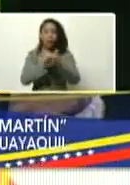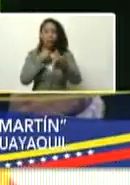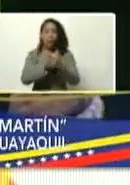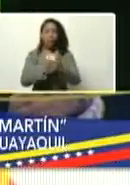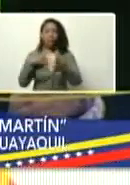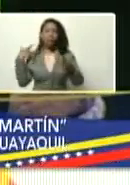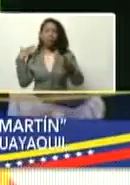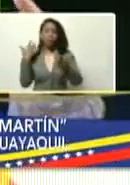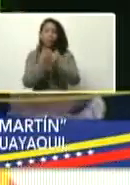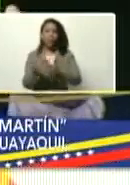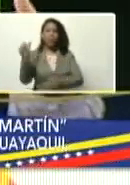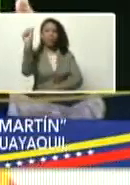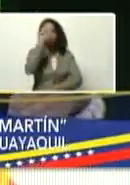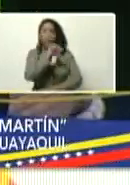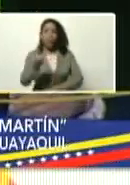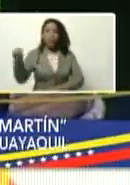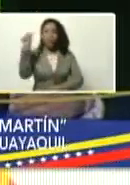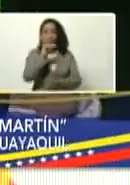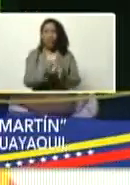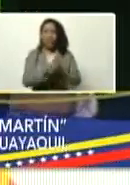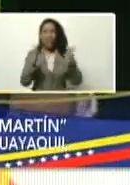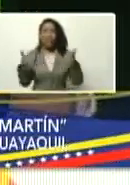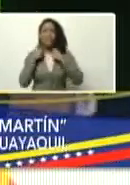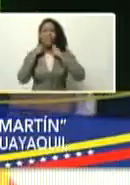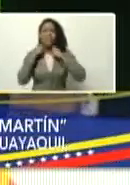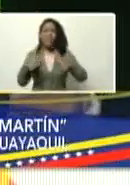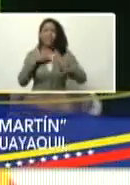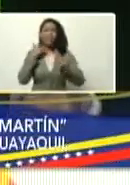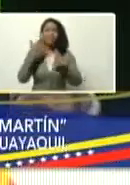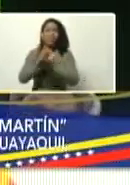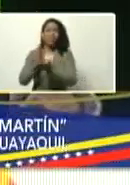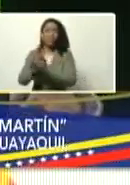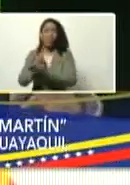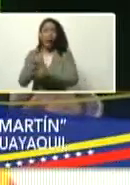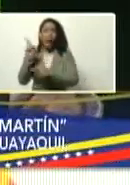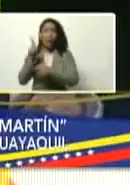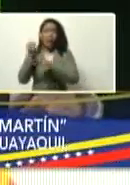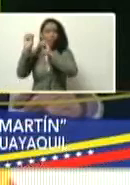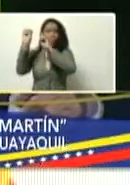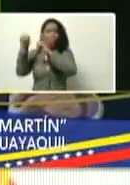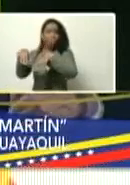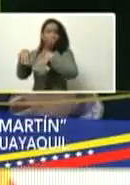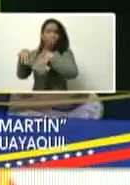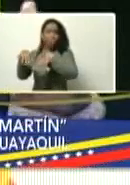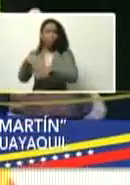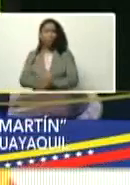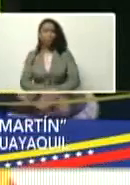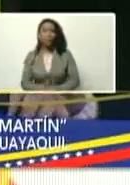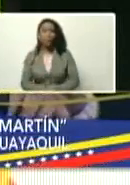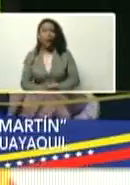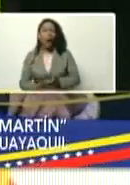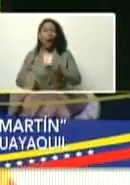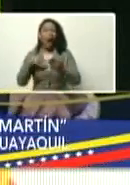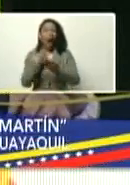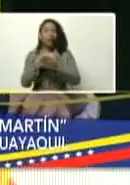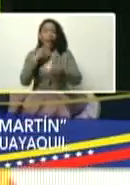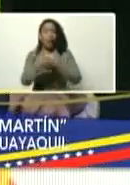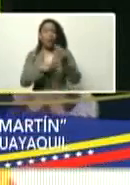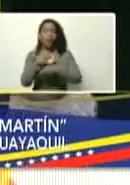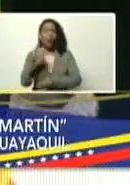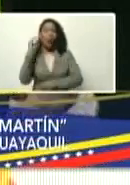durante semanas con grandes pérdidas. Tuvo incluso que retirarse hasta que se produjo